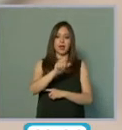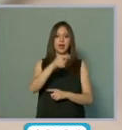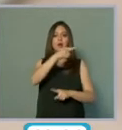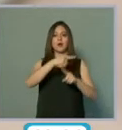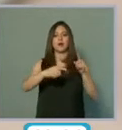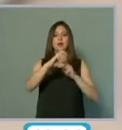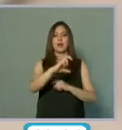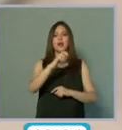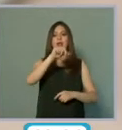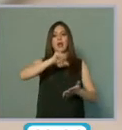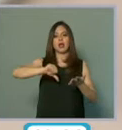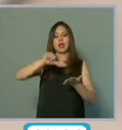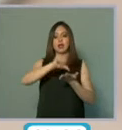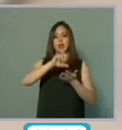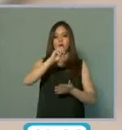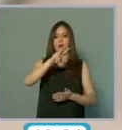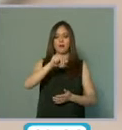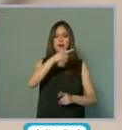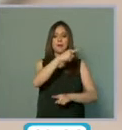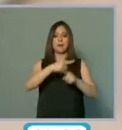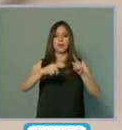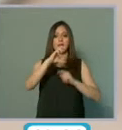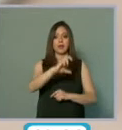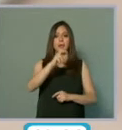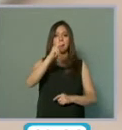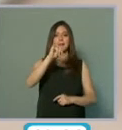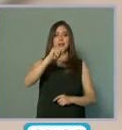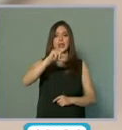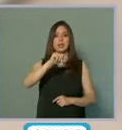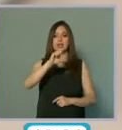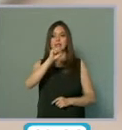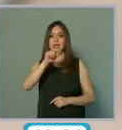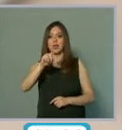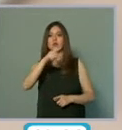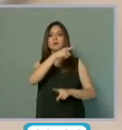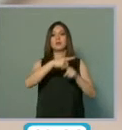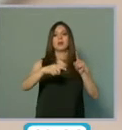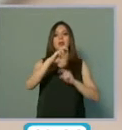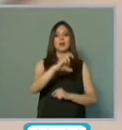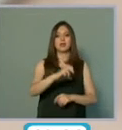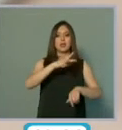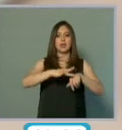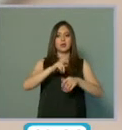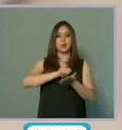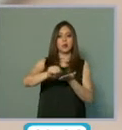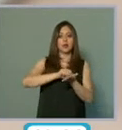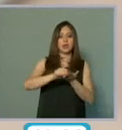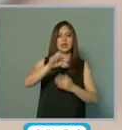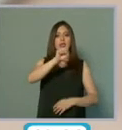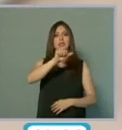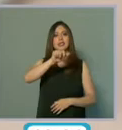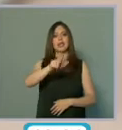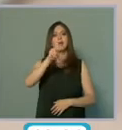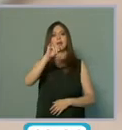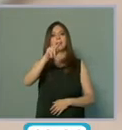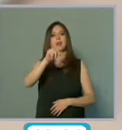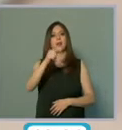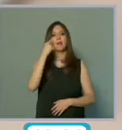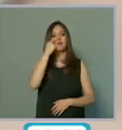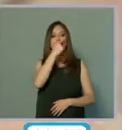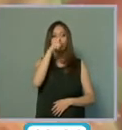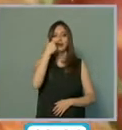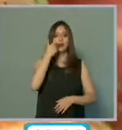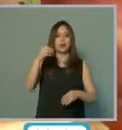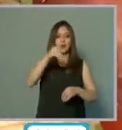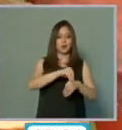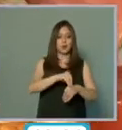de taza de aceite de oliva, media taza de pistaches salados, media taza de queso parmesano rallado, sal y pimienta al